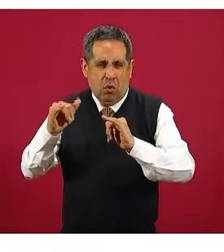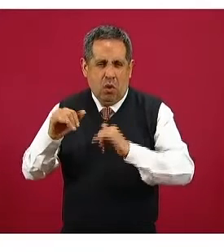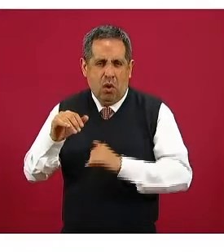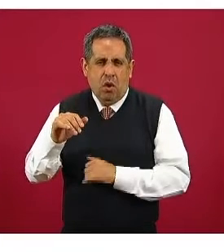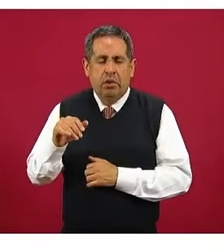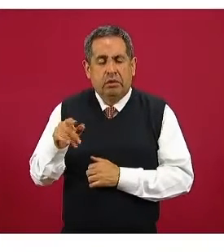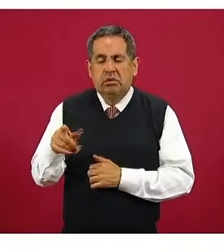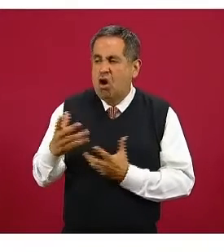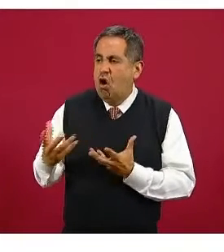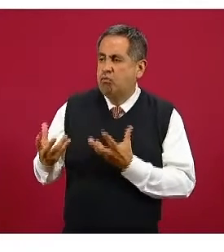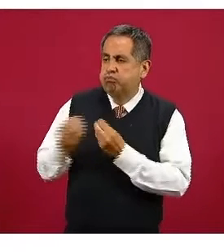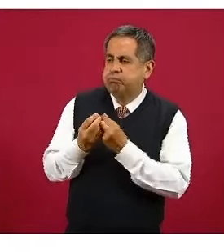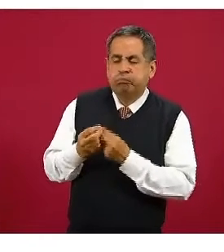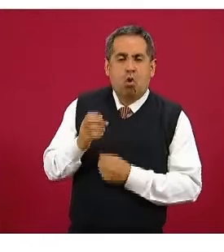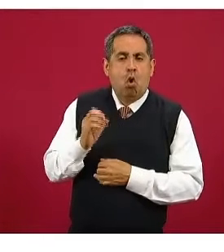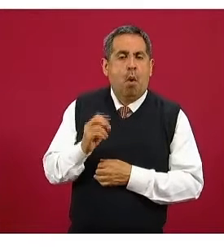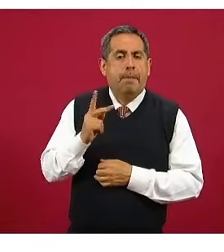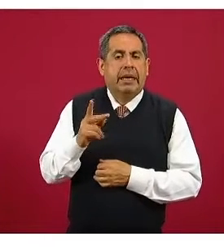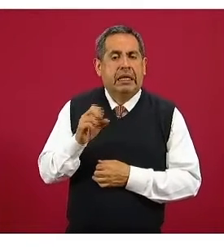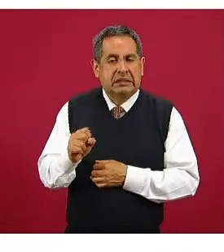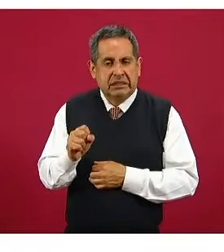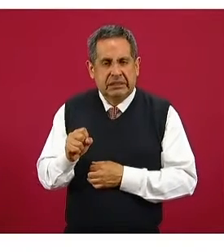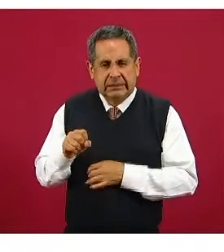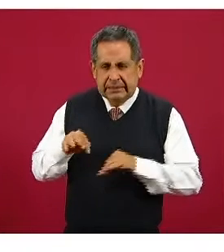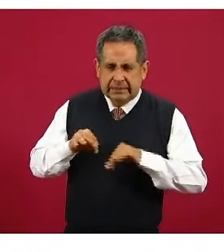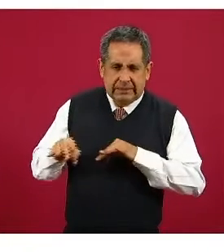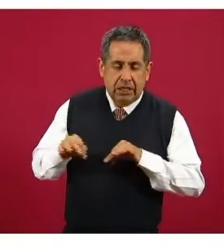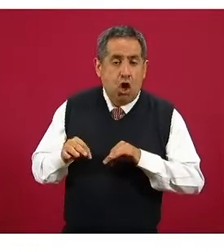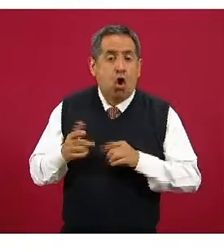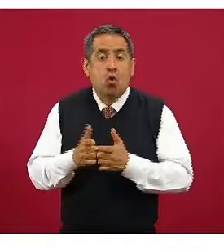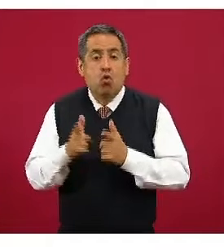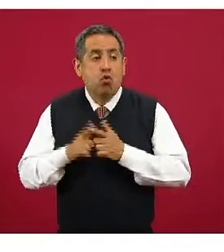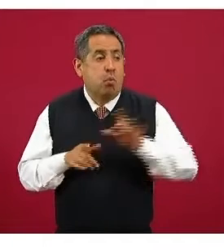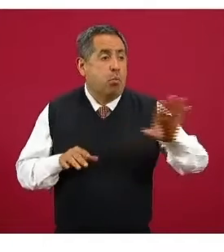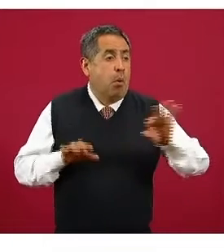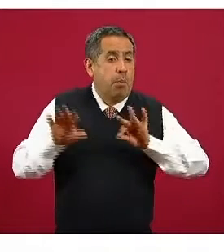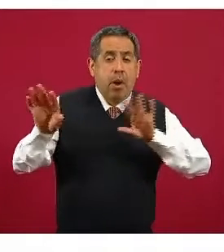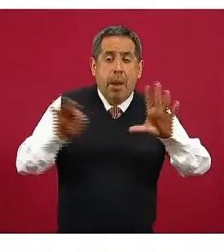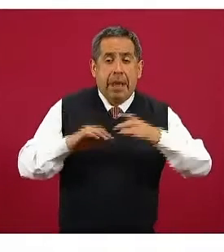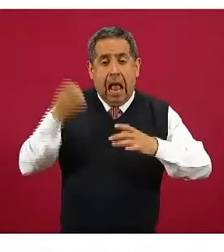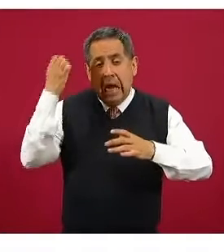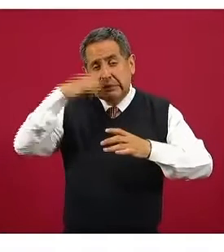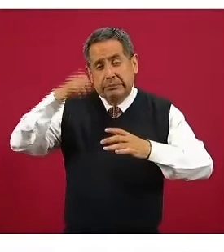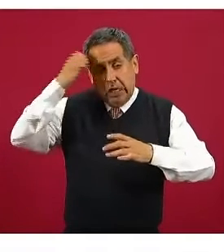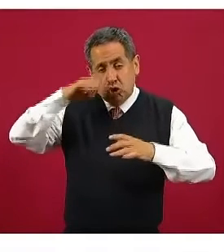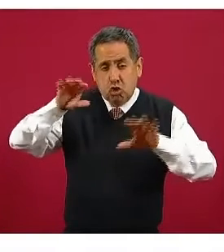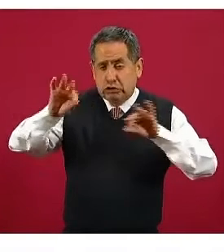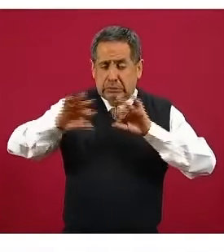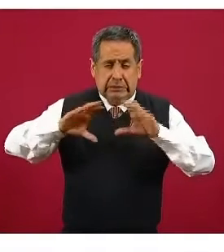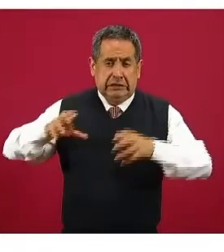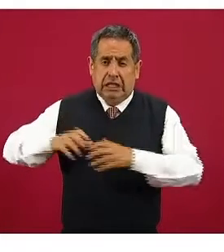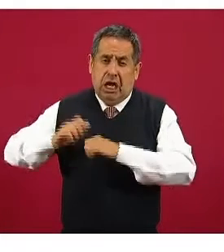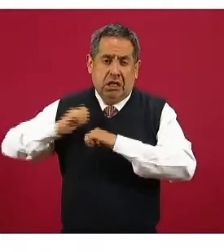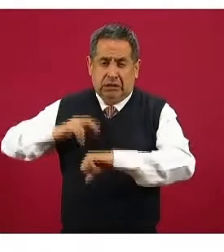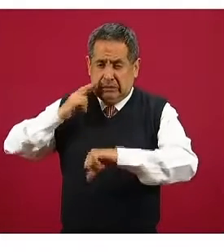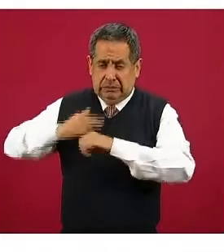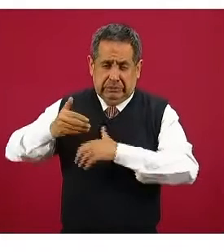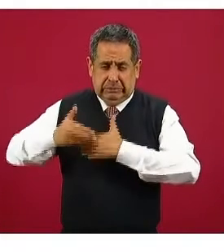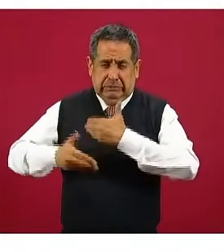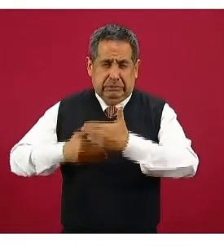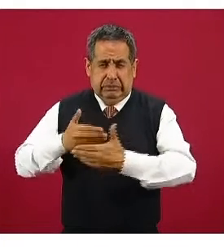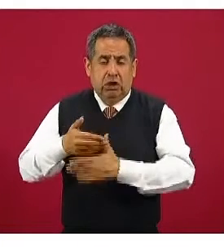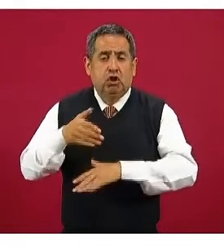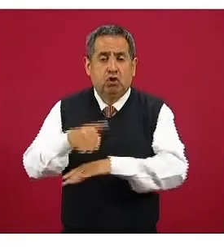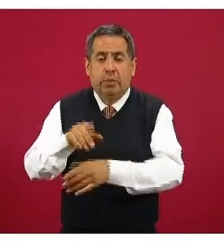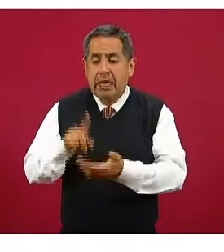Se asoció con OPS y organizó este grupo de expertos que ha sido el grupo que ha liderado toda la estrategia de la zoonosis